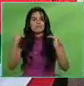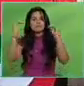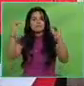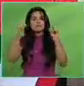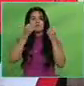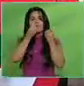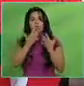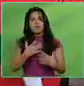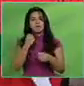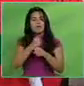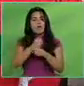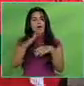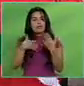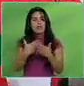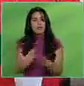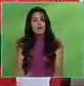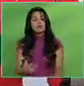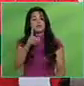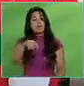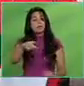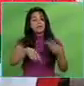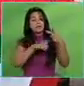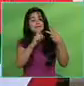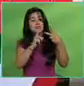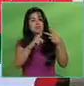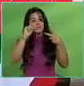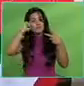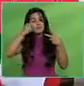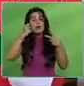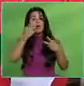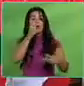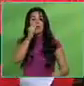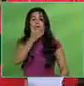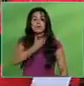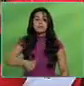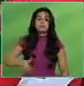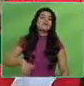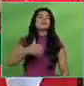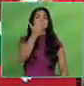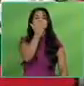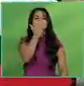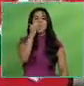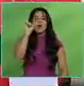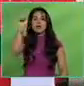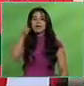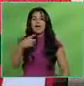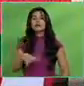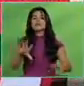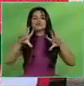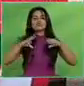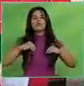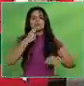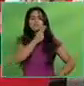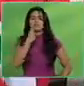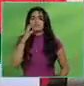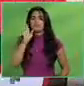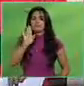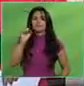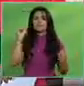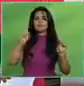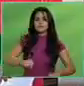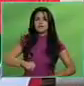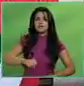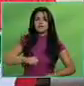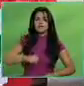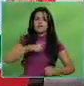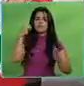tiene, y además recordando también que el presidente Nicolás Maduro asumió el compromiso de cumplir la